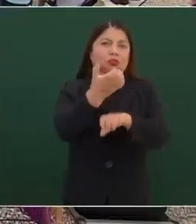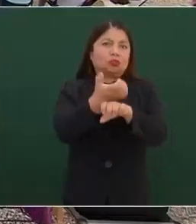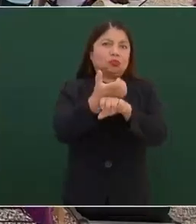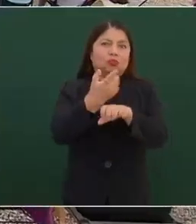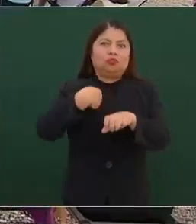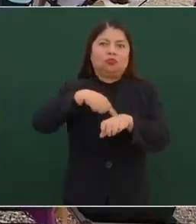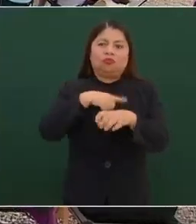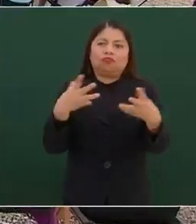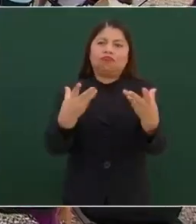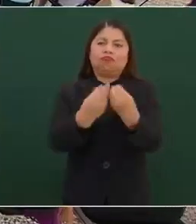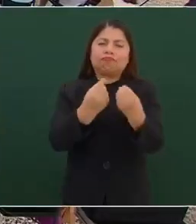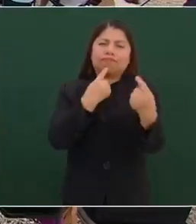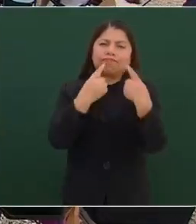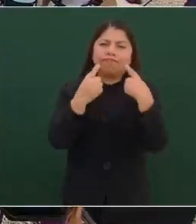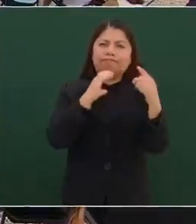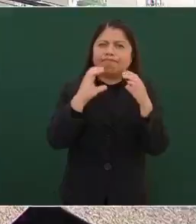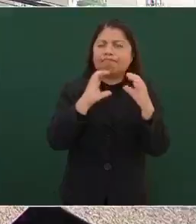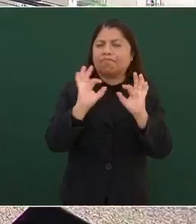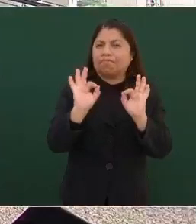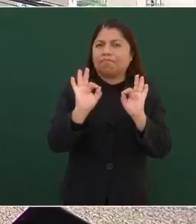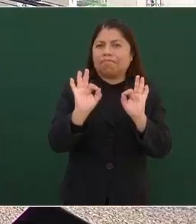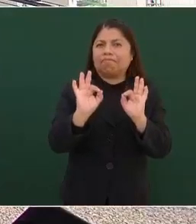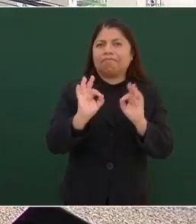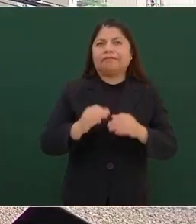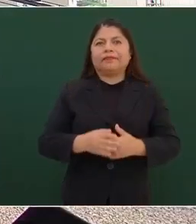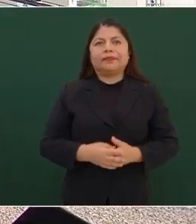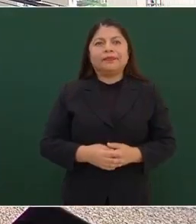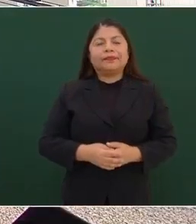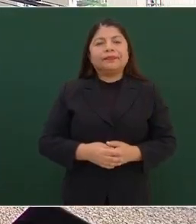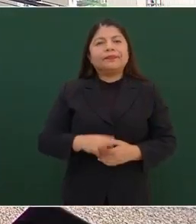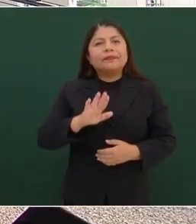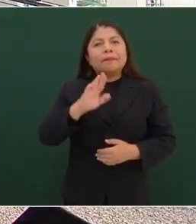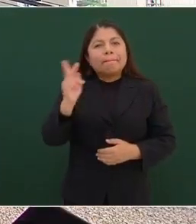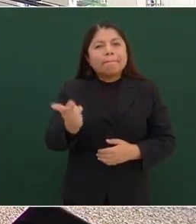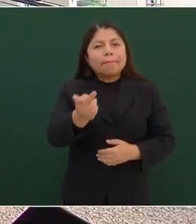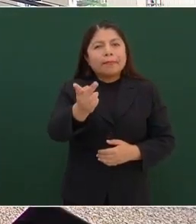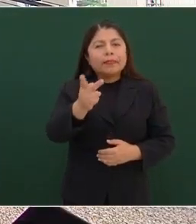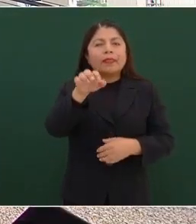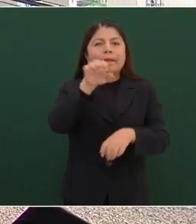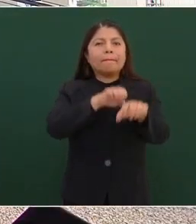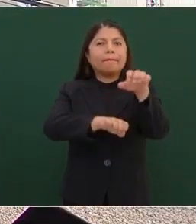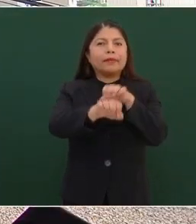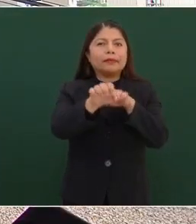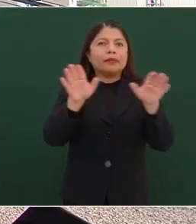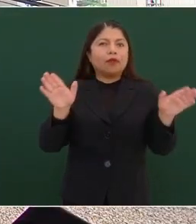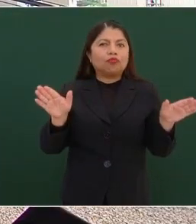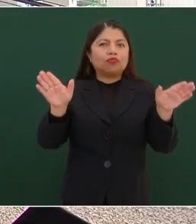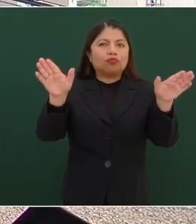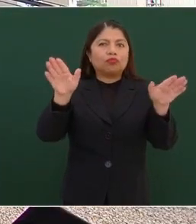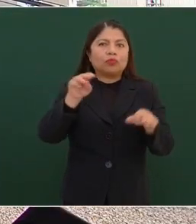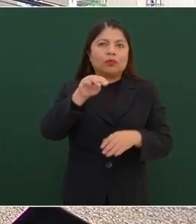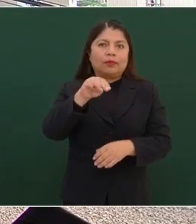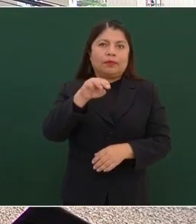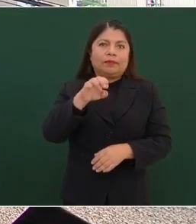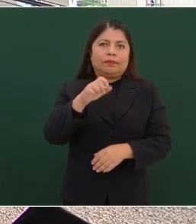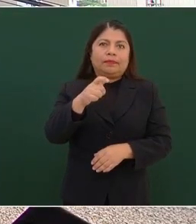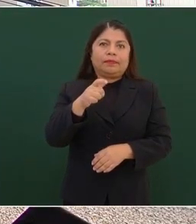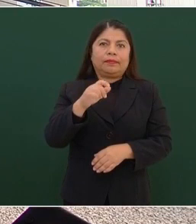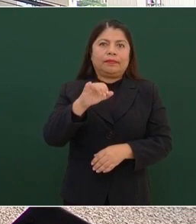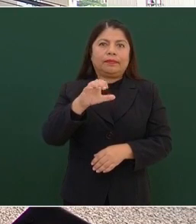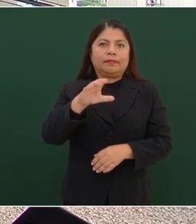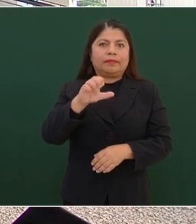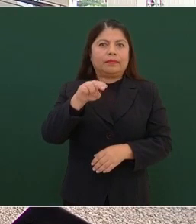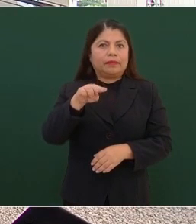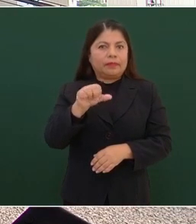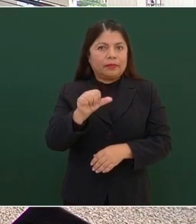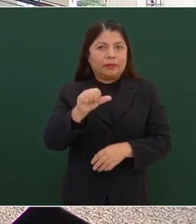gracias. Como segundo tema, presidente, ya nos adelantaba que Mexicana de Aviación ya está vendiendo boletos, en unos meses